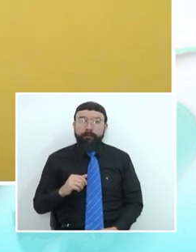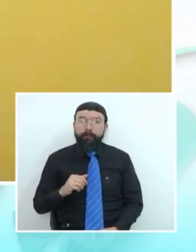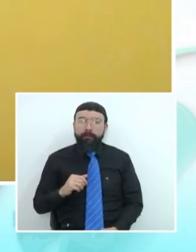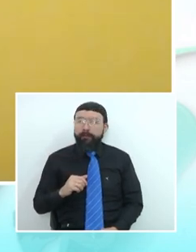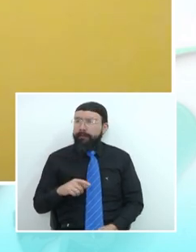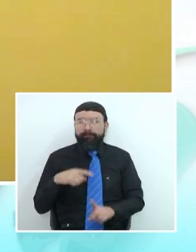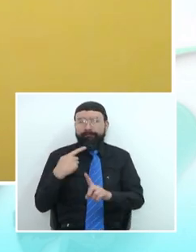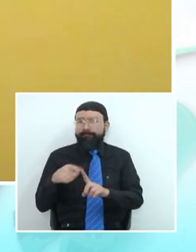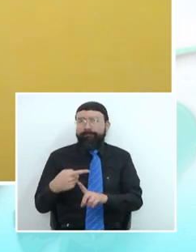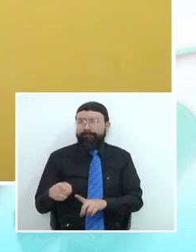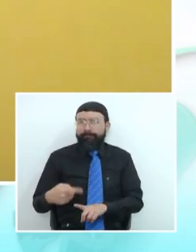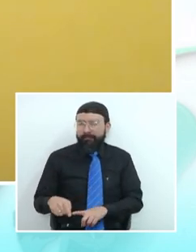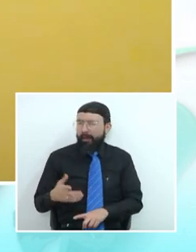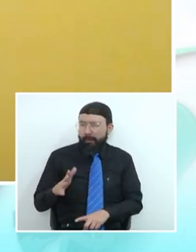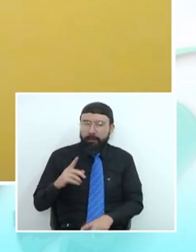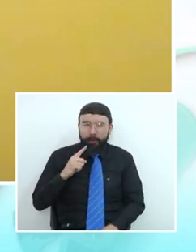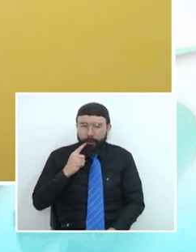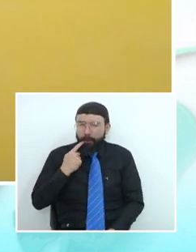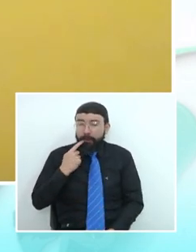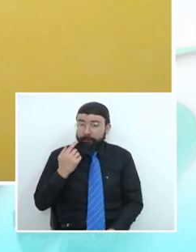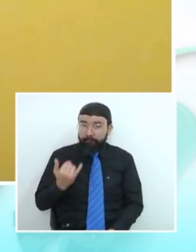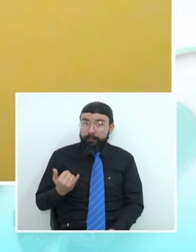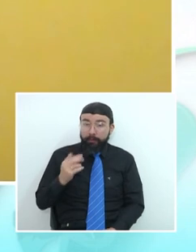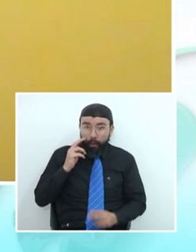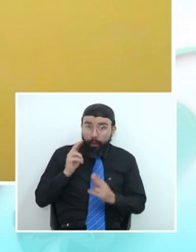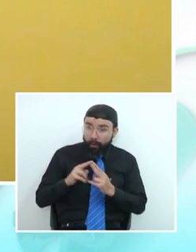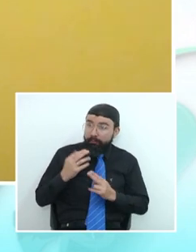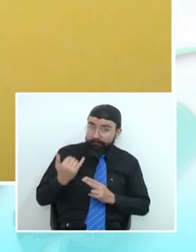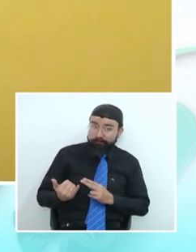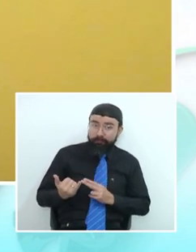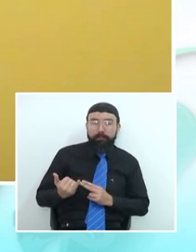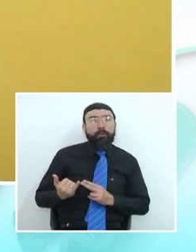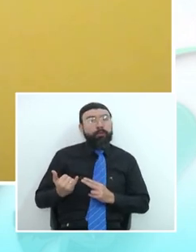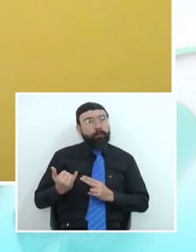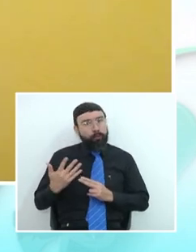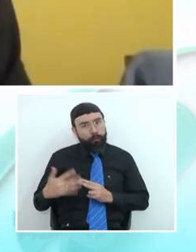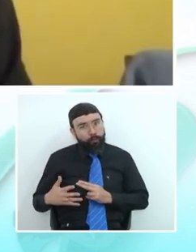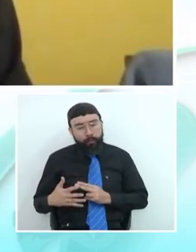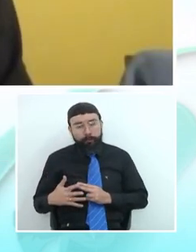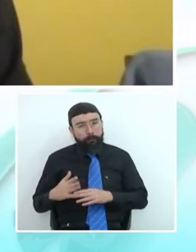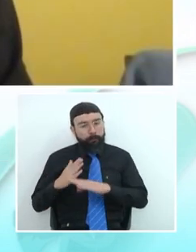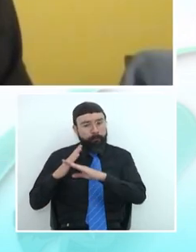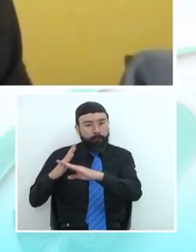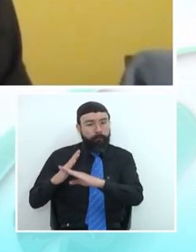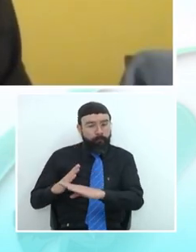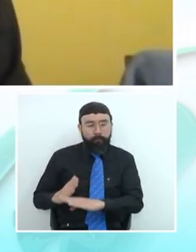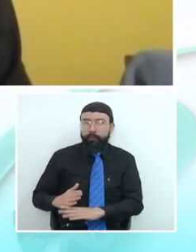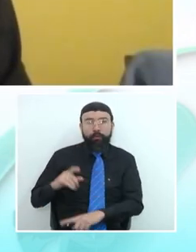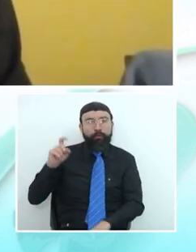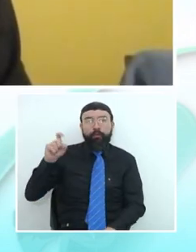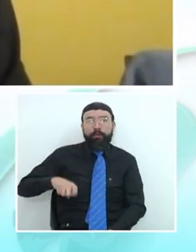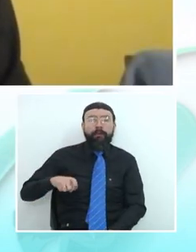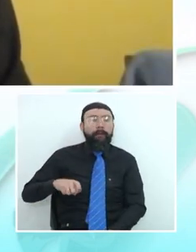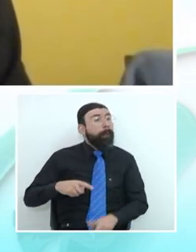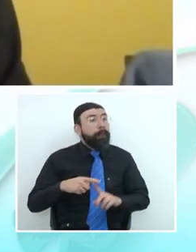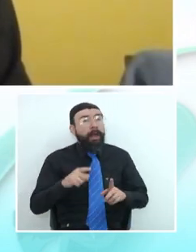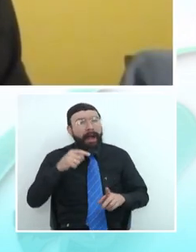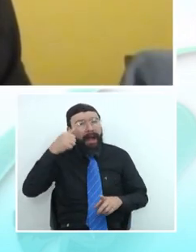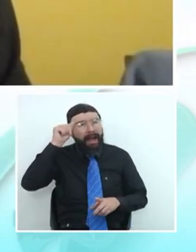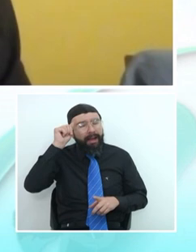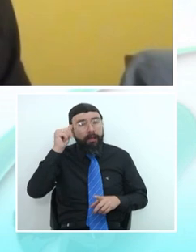bueno, más o menos esas que son las conocidas, bueno, no se deben de tomar. Y hay una que se me olvidaba,